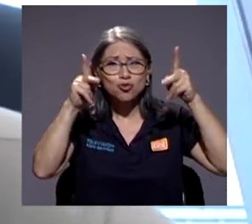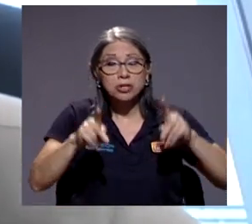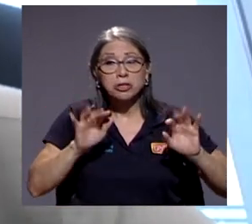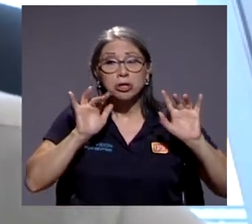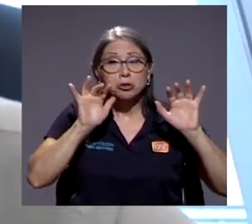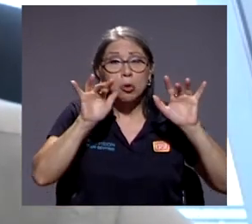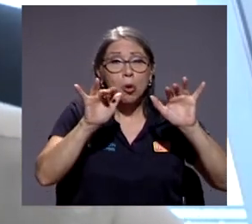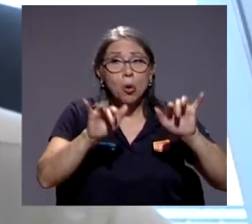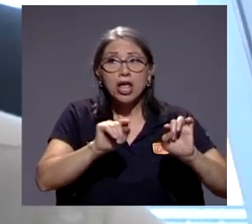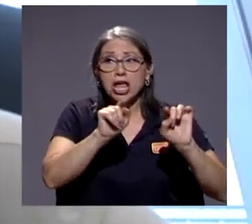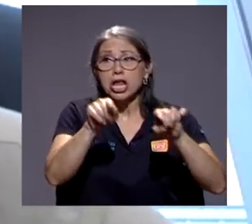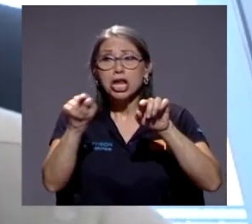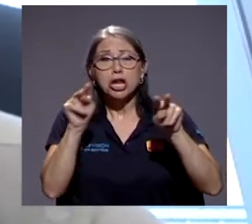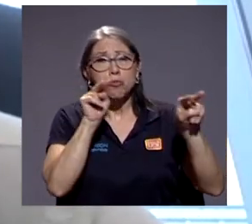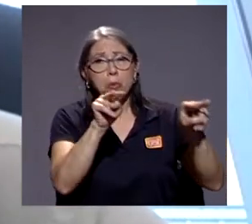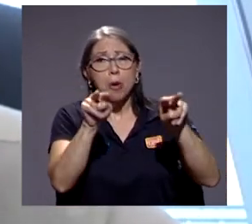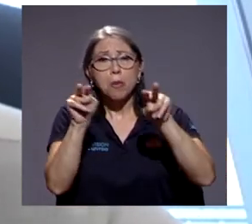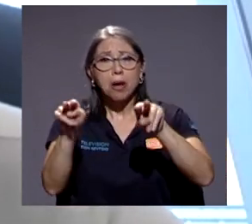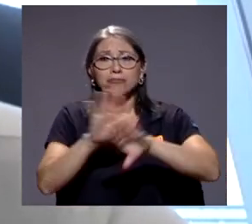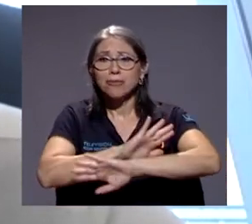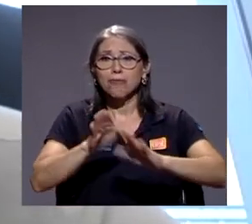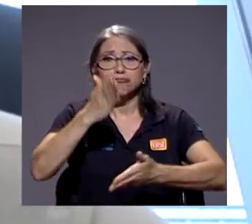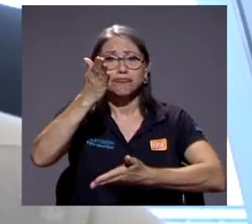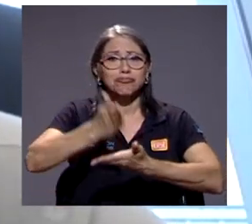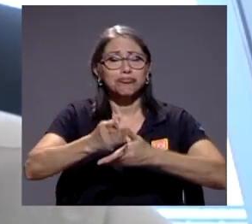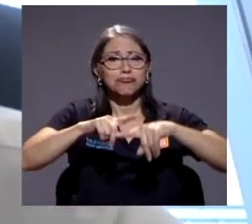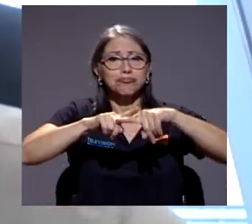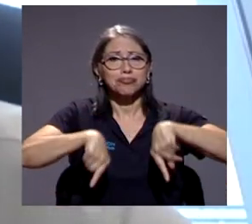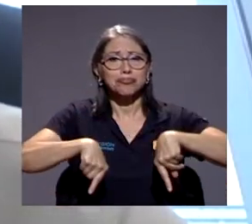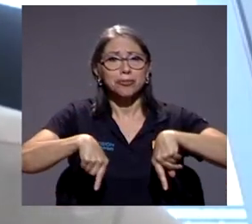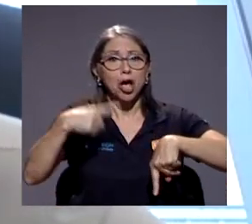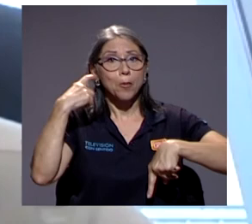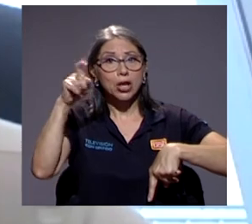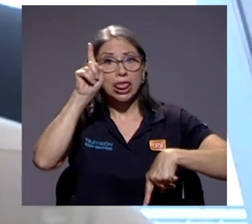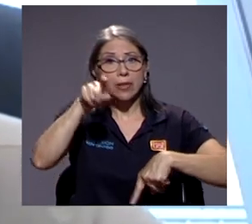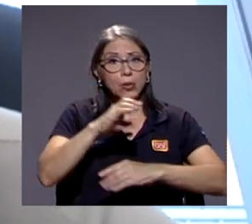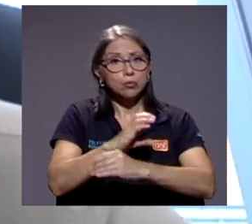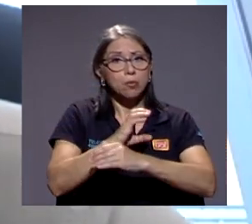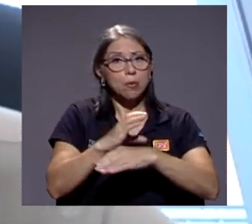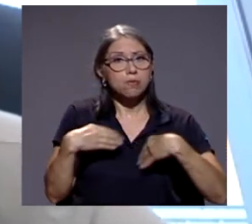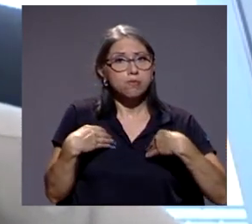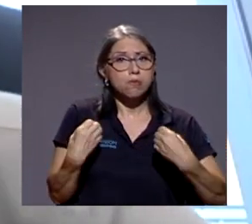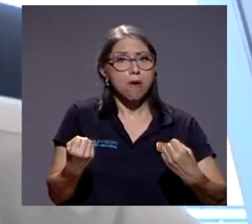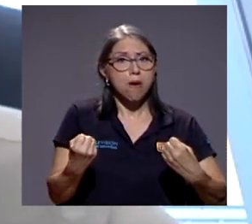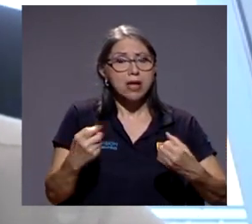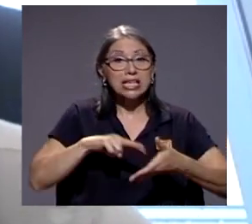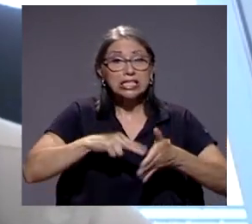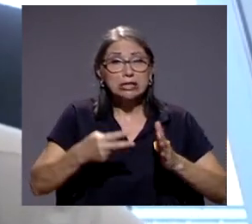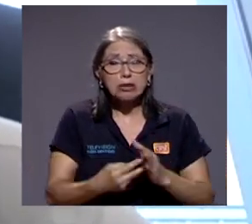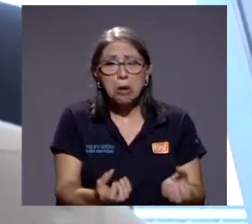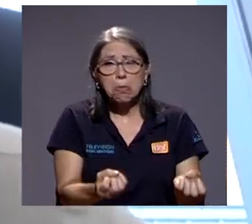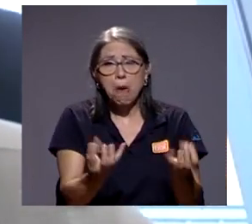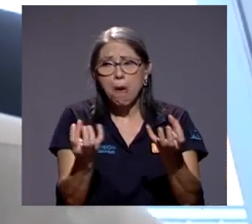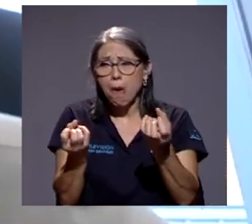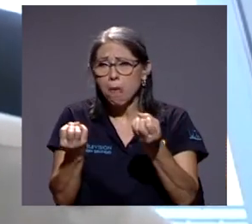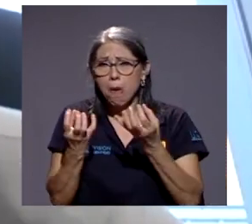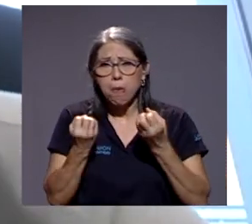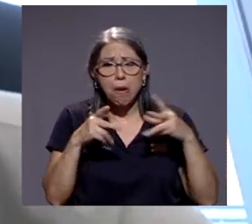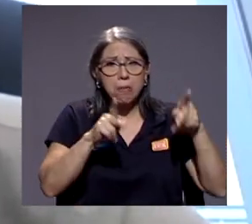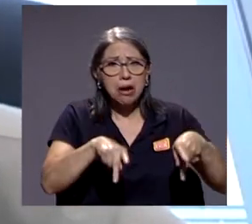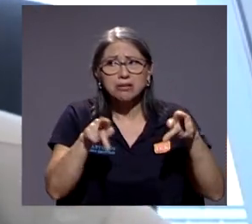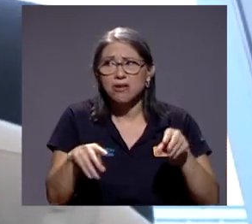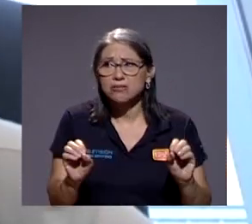todo eso está suspendido por las medidas sanitarias entonces prácticamente estamos hablando de cientos de miles de personas que se quedaron sin trabajo